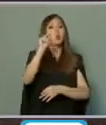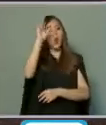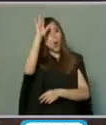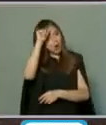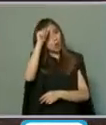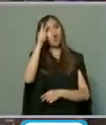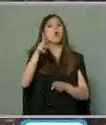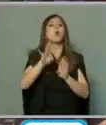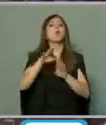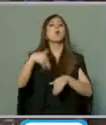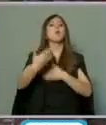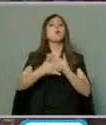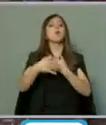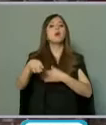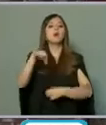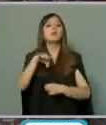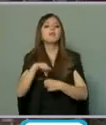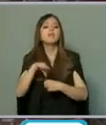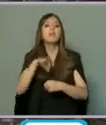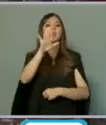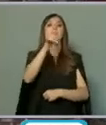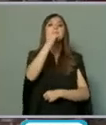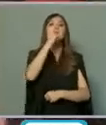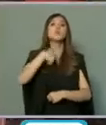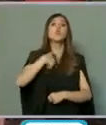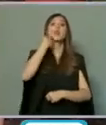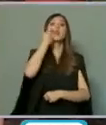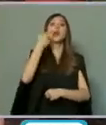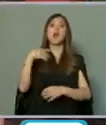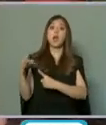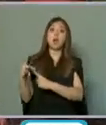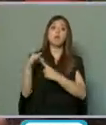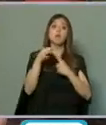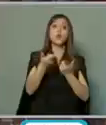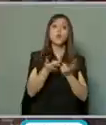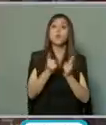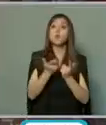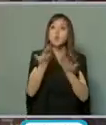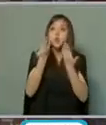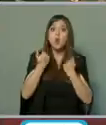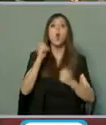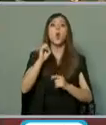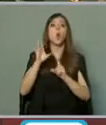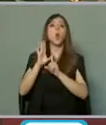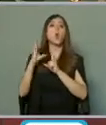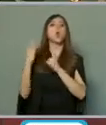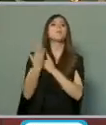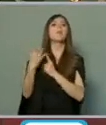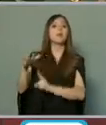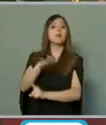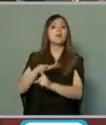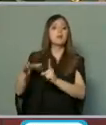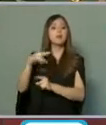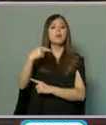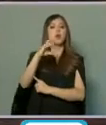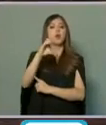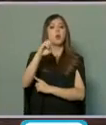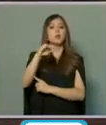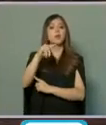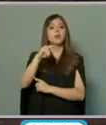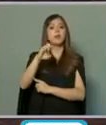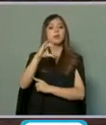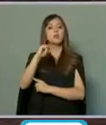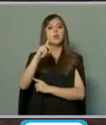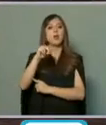tema de elección, que oye, no me postularon y yo creo que tengo derecho, oye, hay un comité ciudadano, que es una figura muy de la ciudad, donde no está cumpliendo conforme a